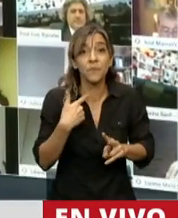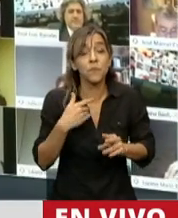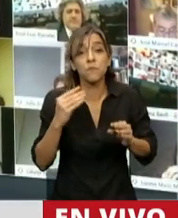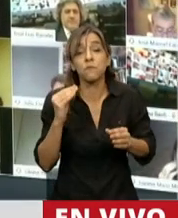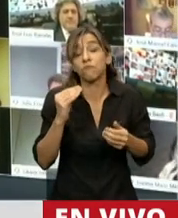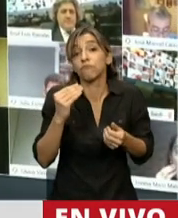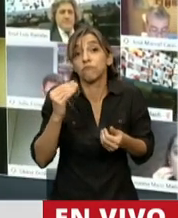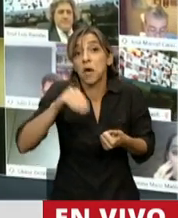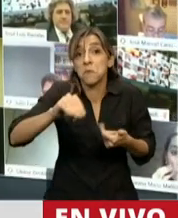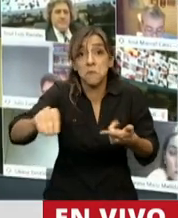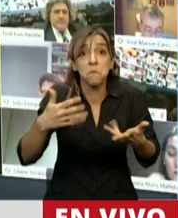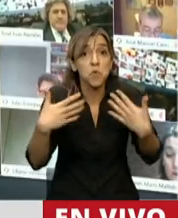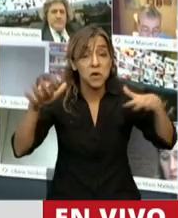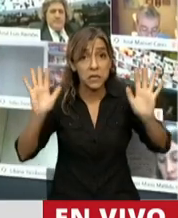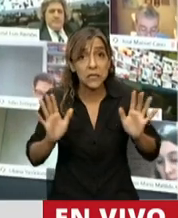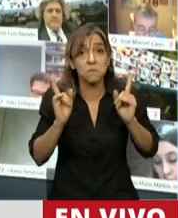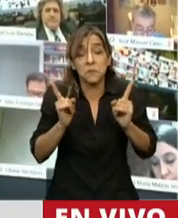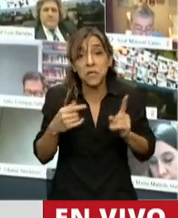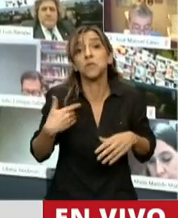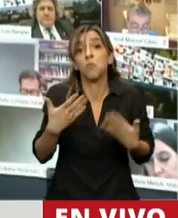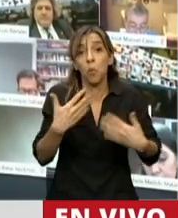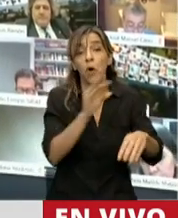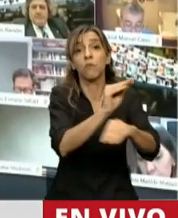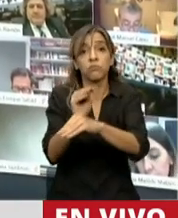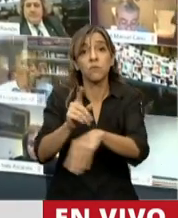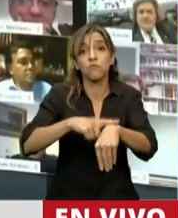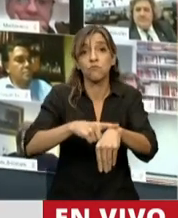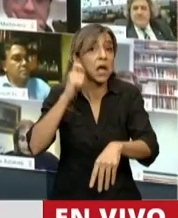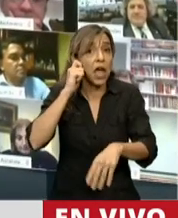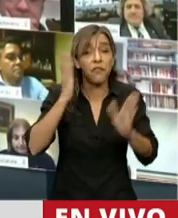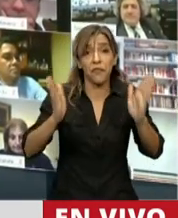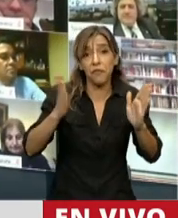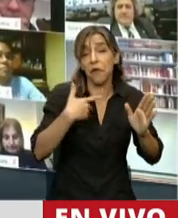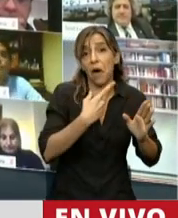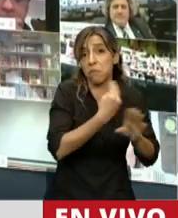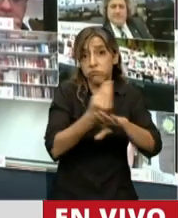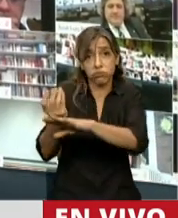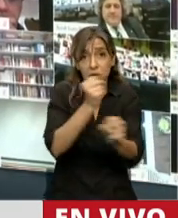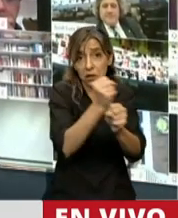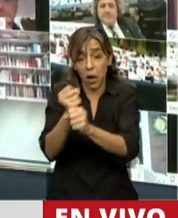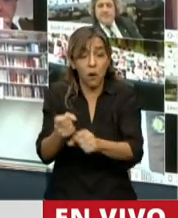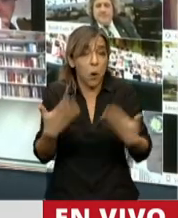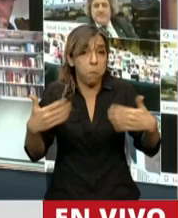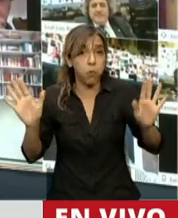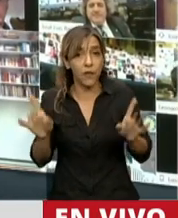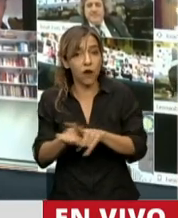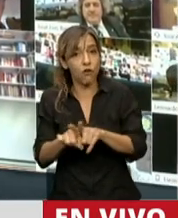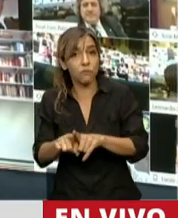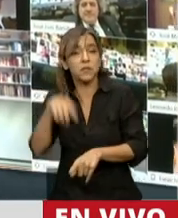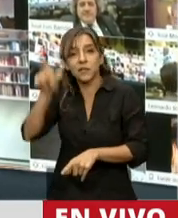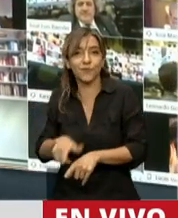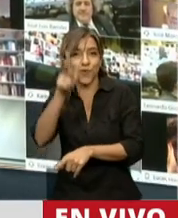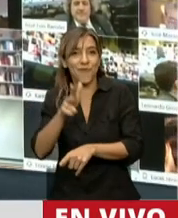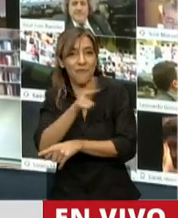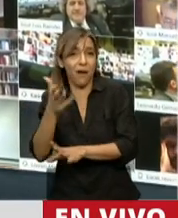incluso en la población en edad laborable. Como algunos planteos vienen siendo, como planteó por ejemplo el Papa Francisco la idea de un salario universal y otros.